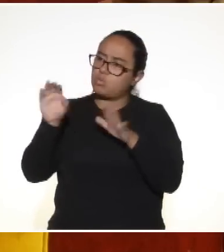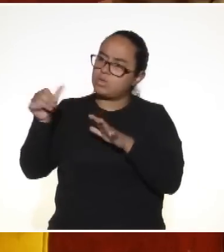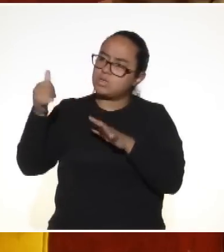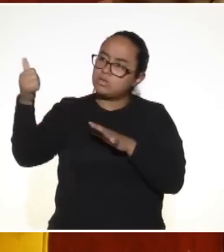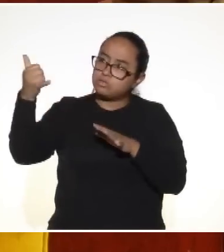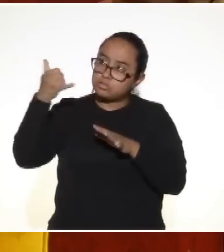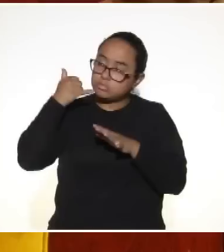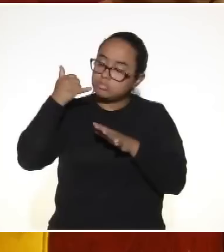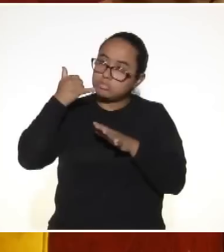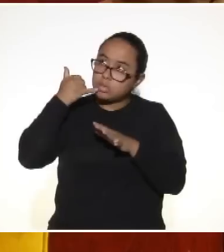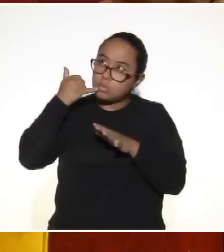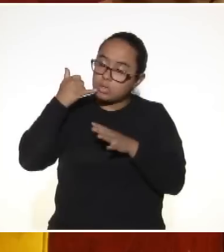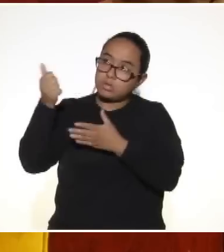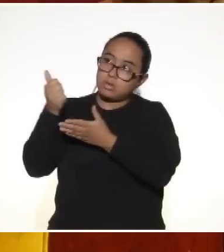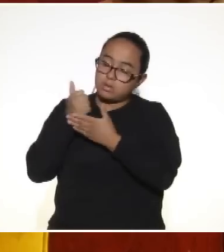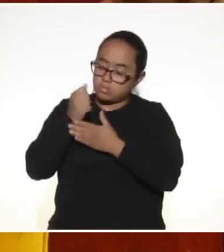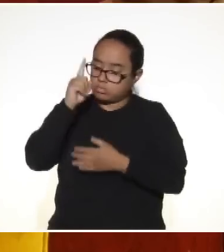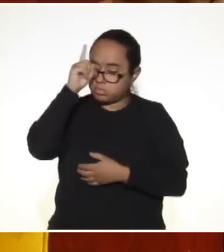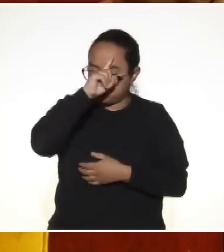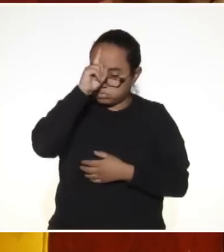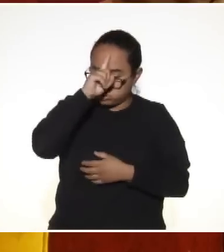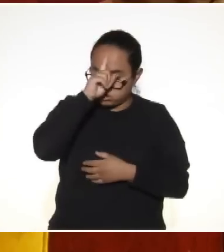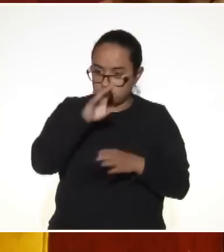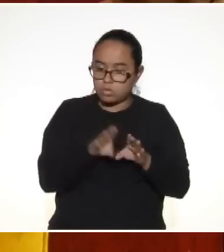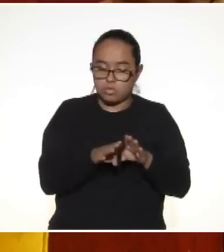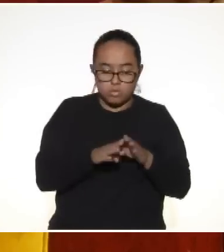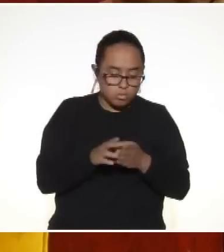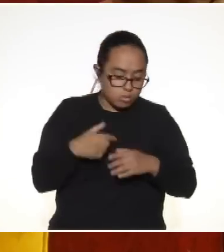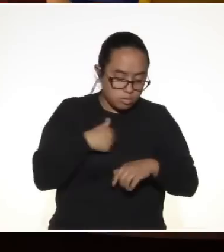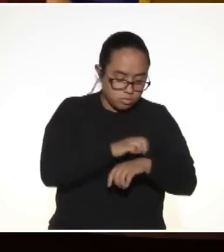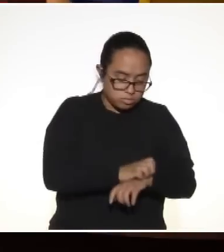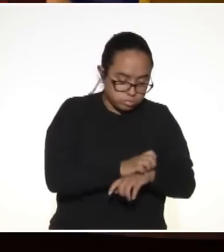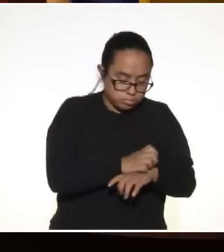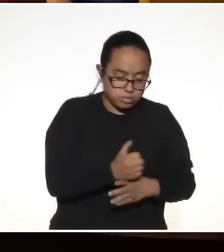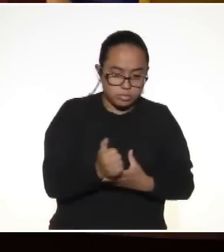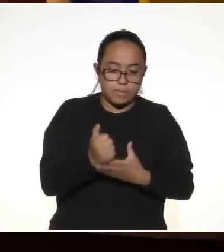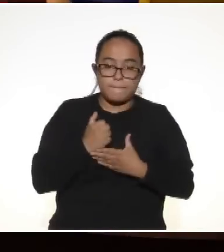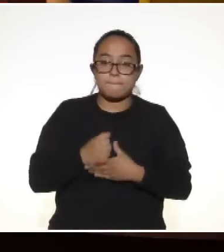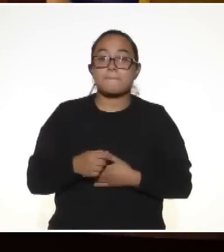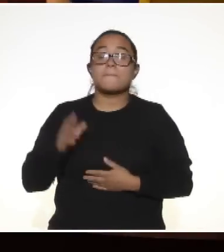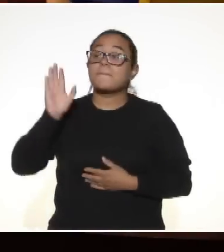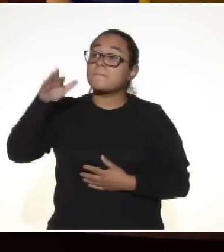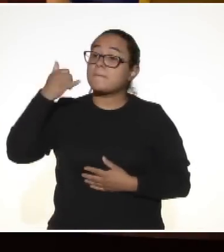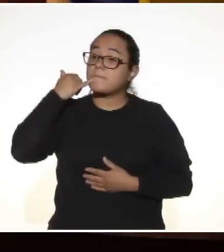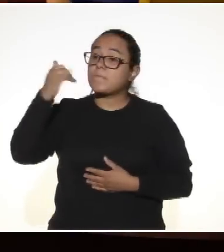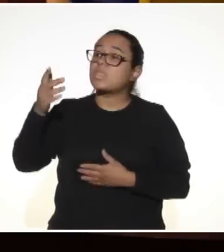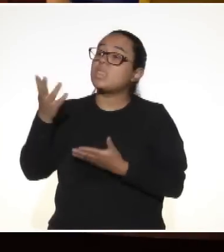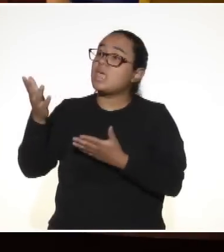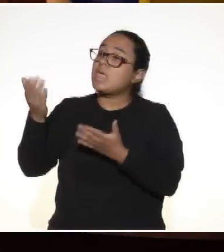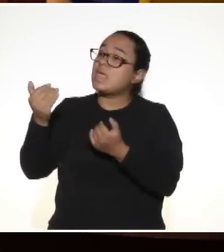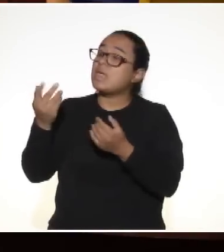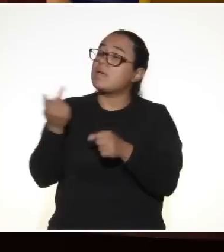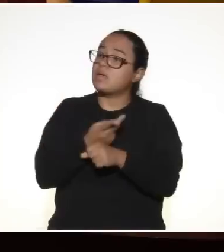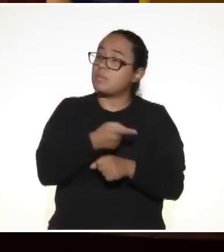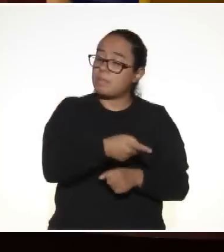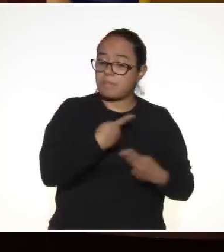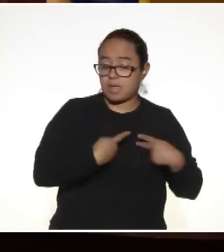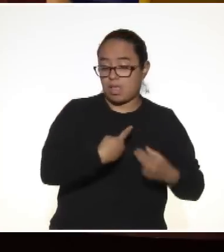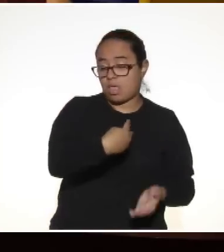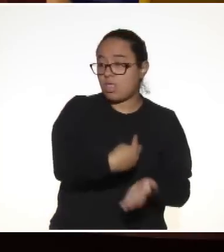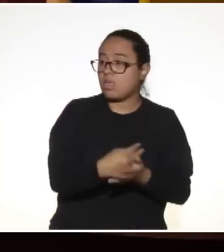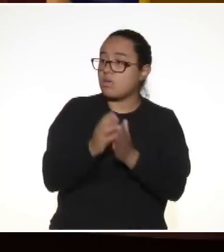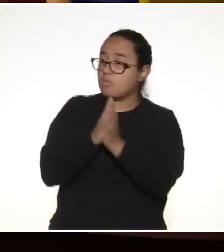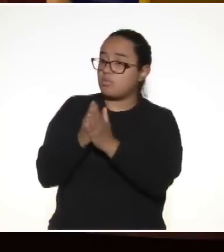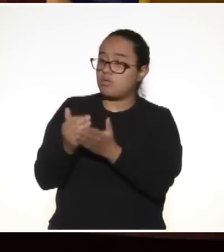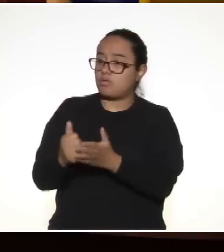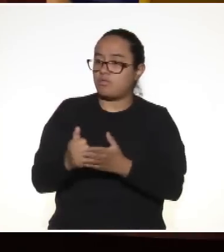911 para darnos una instrucción remota si yo no tengo el entrenamiento. Es decir, esto me está pasando esto, váyanme diciendo qué hago, aquí tengo tirada a esta persona y te van,